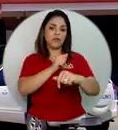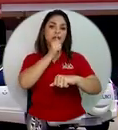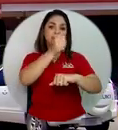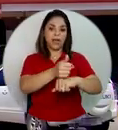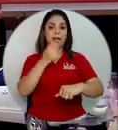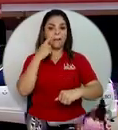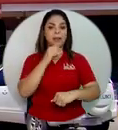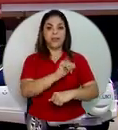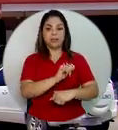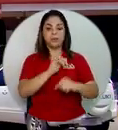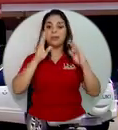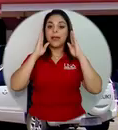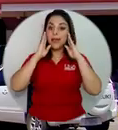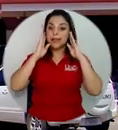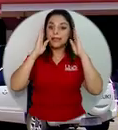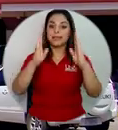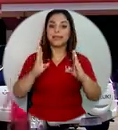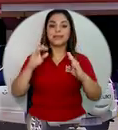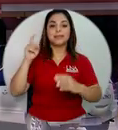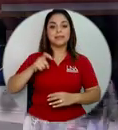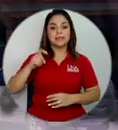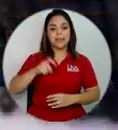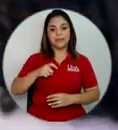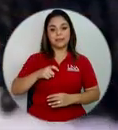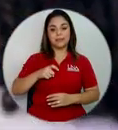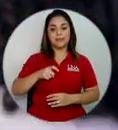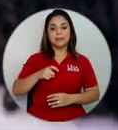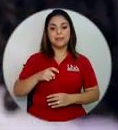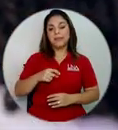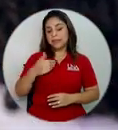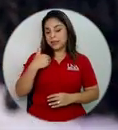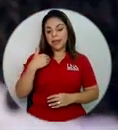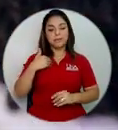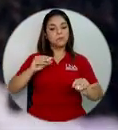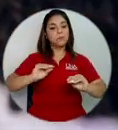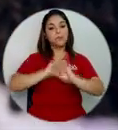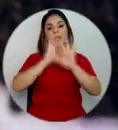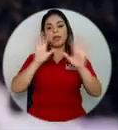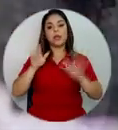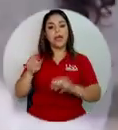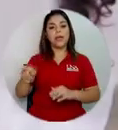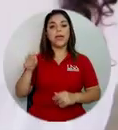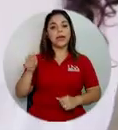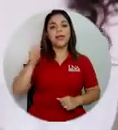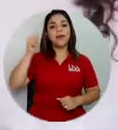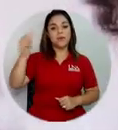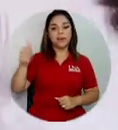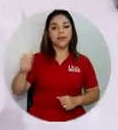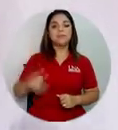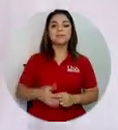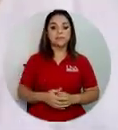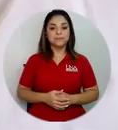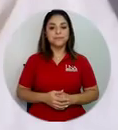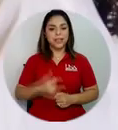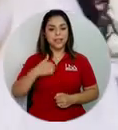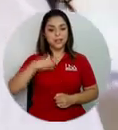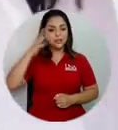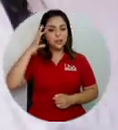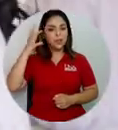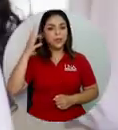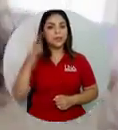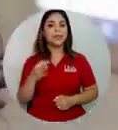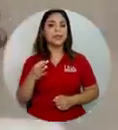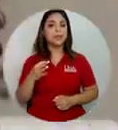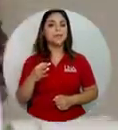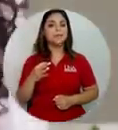inicio fue creada para eso, para atender esas necesidades, y eso nosotros lo tenemos muy claro en la sede interuniversitaria de Alajuela,